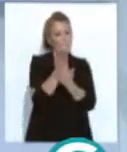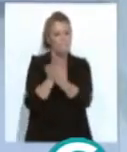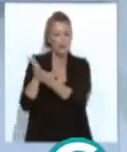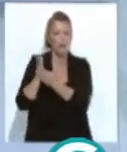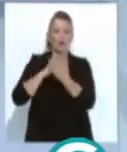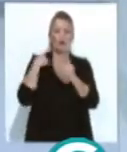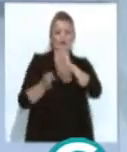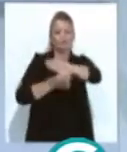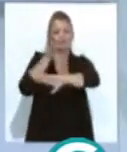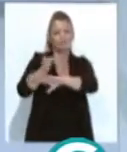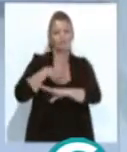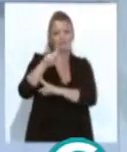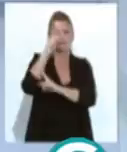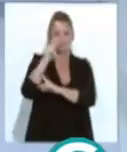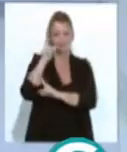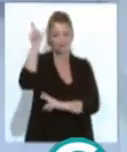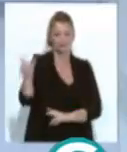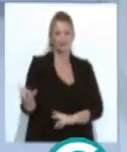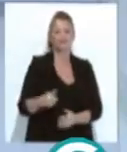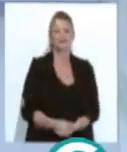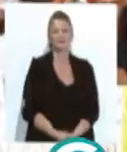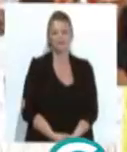se ha desplazado nuestra compañera Sandra Jiménez.